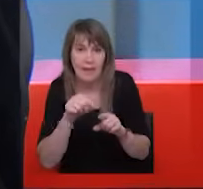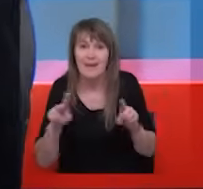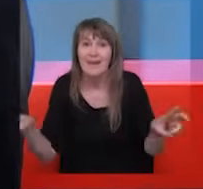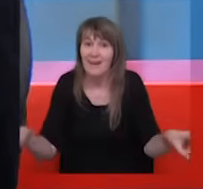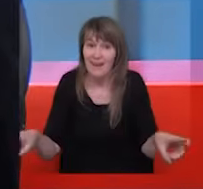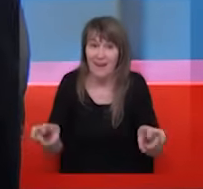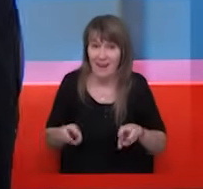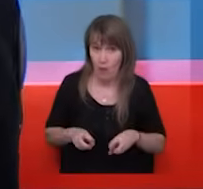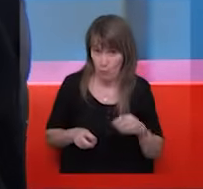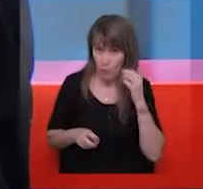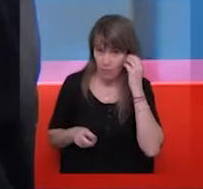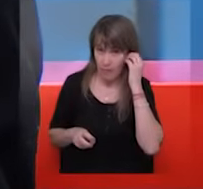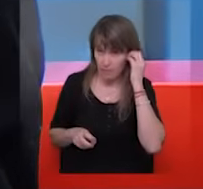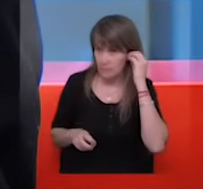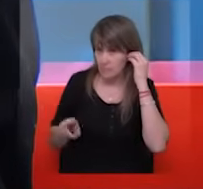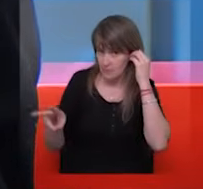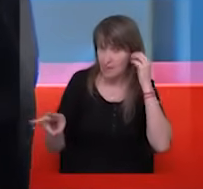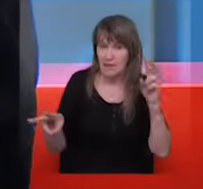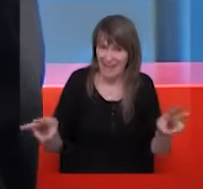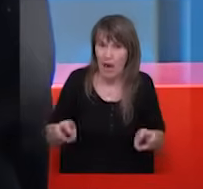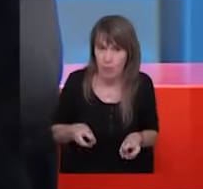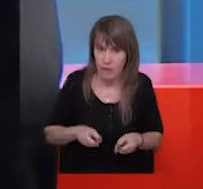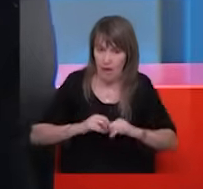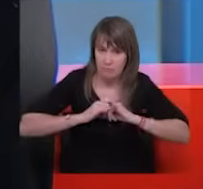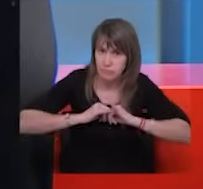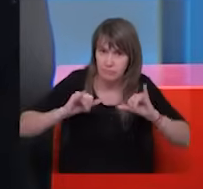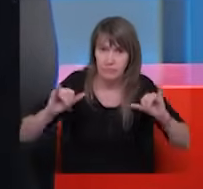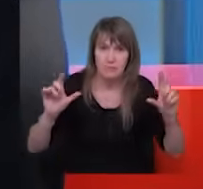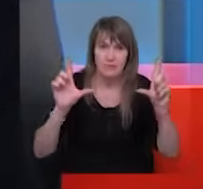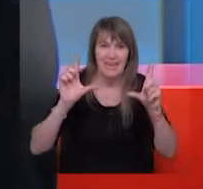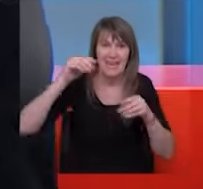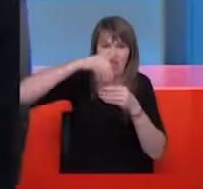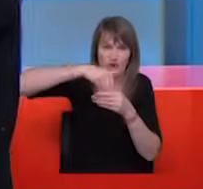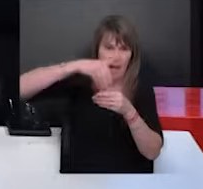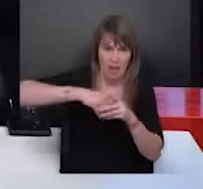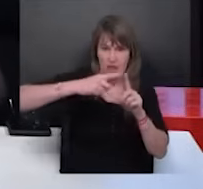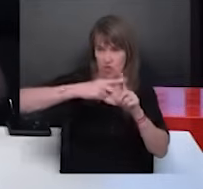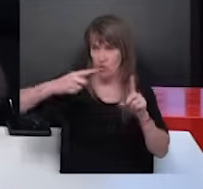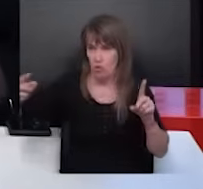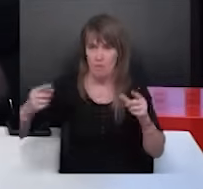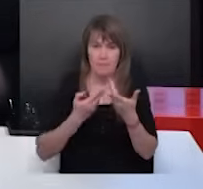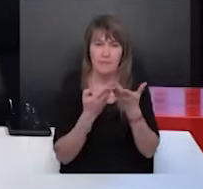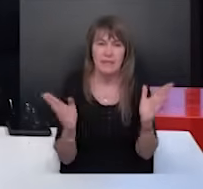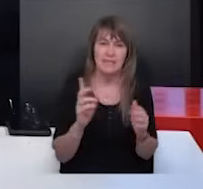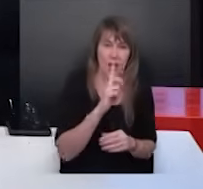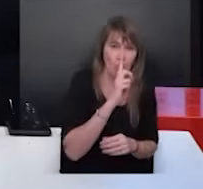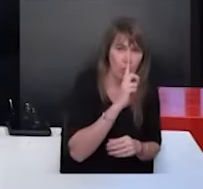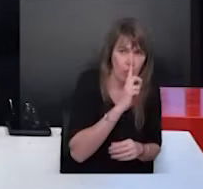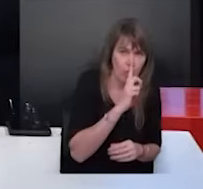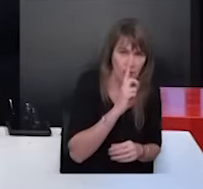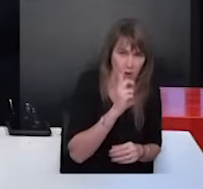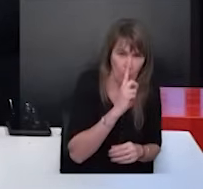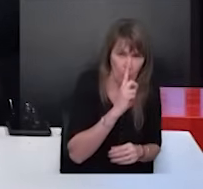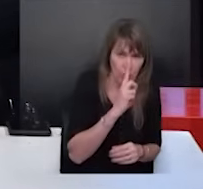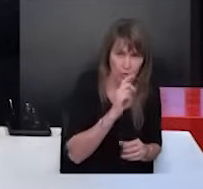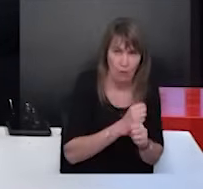en en el digamos en la campaña electoral en el ciclo no que empieza en junio hasta